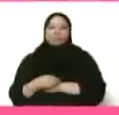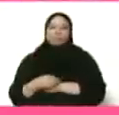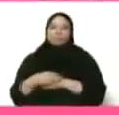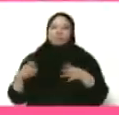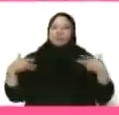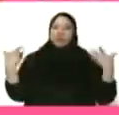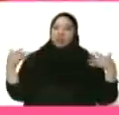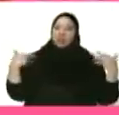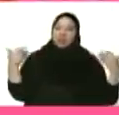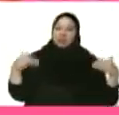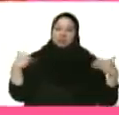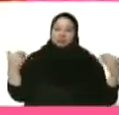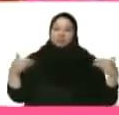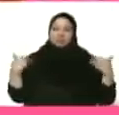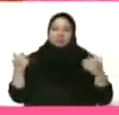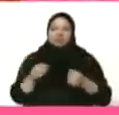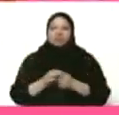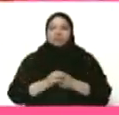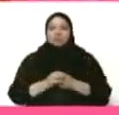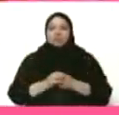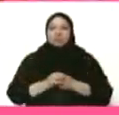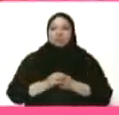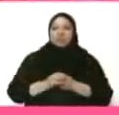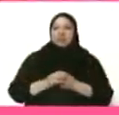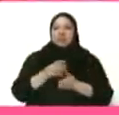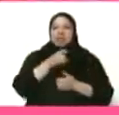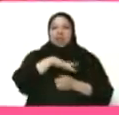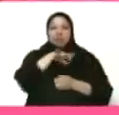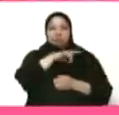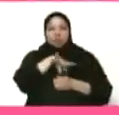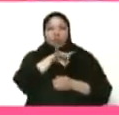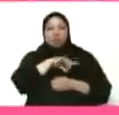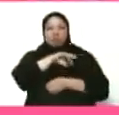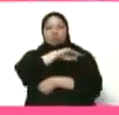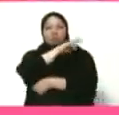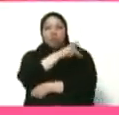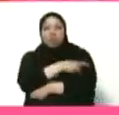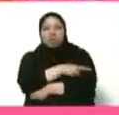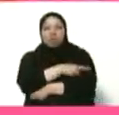alegría. Ser joven es entusiasmo, es fuerza,